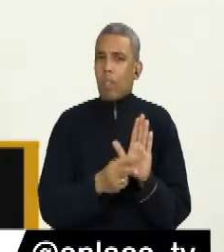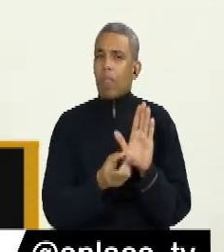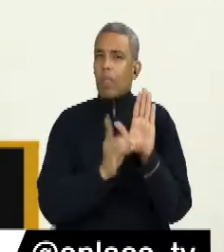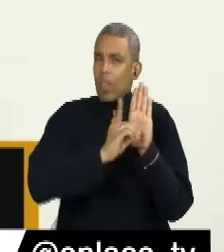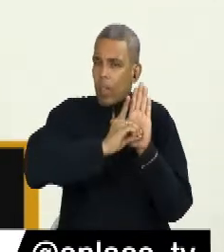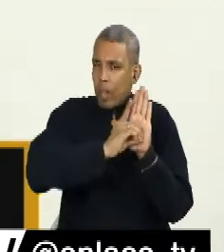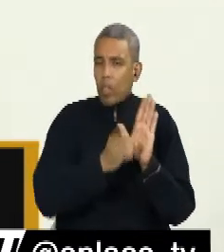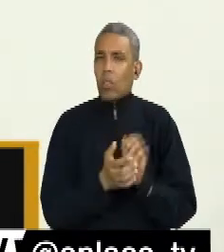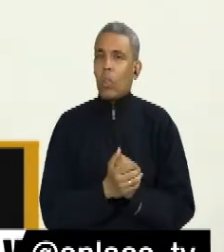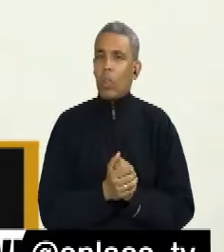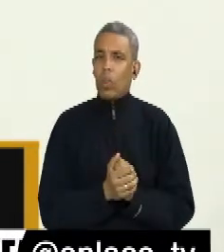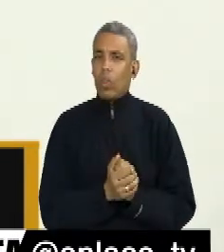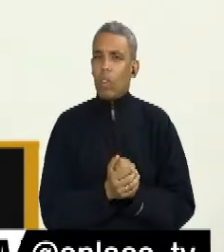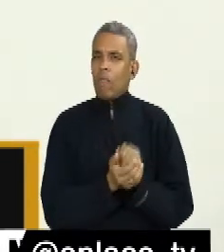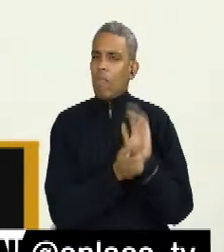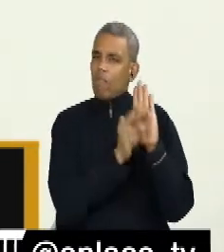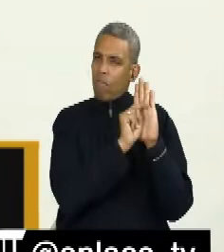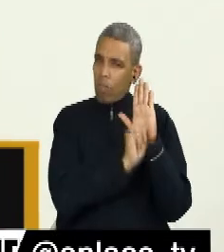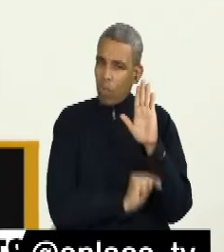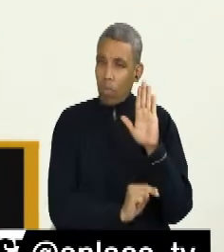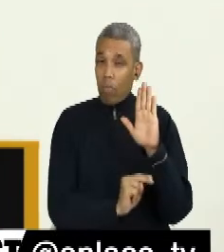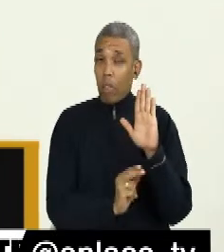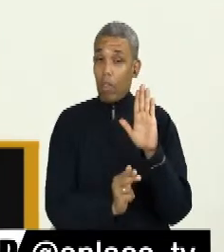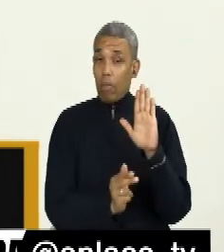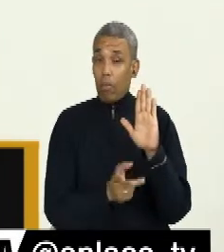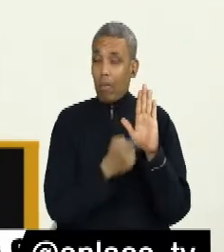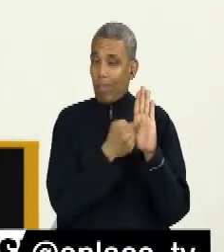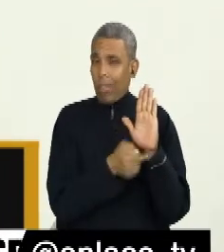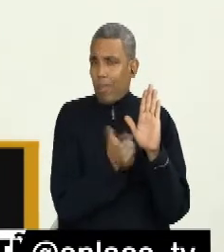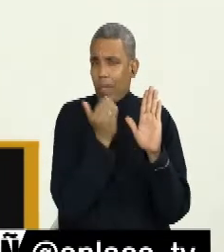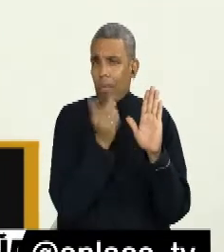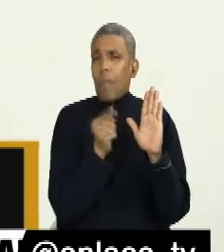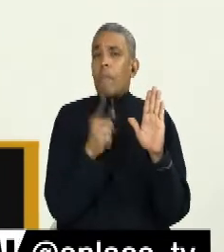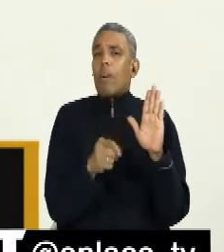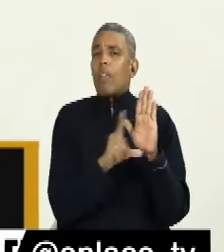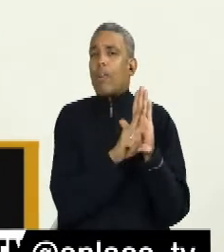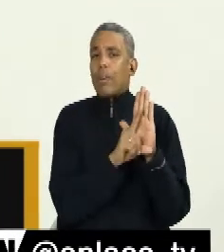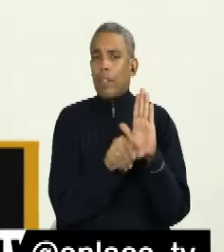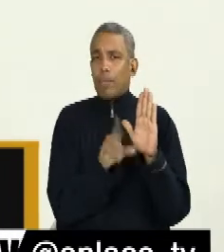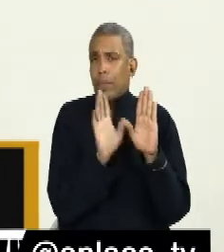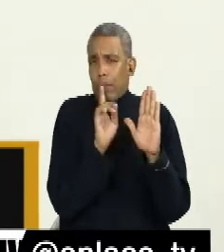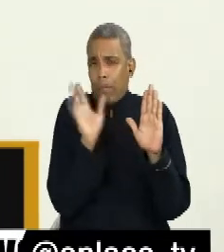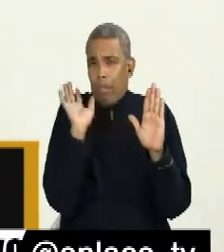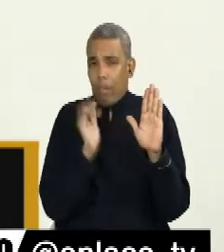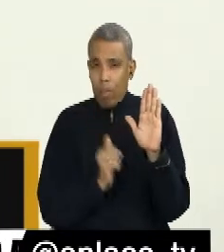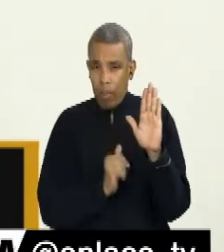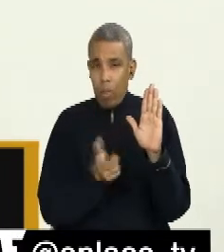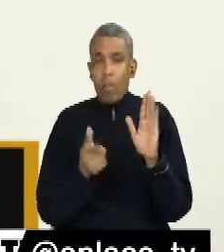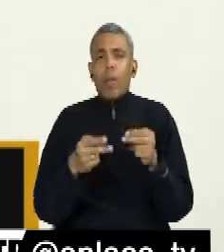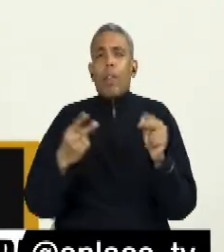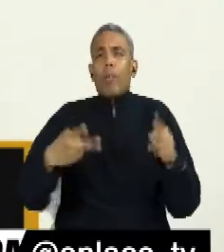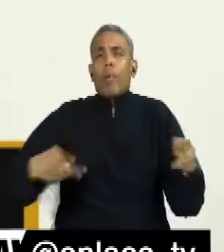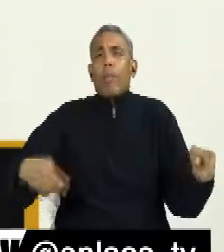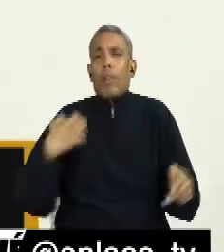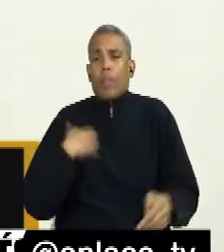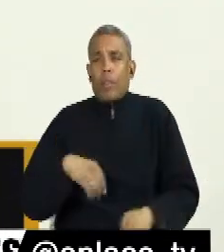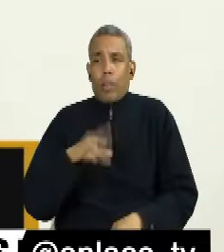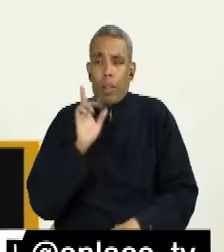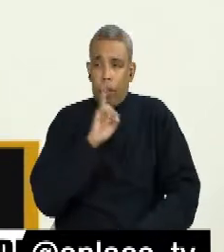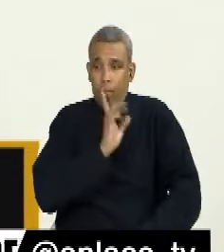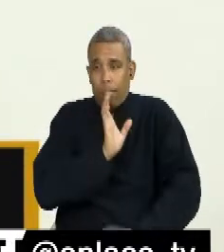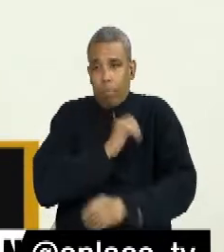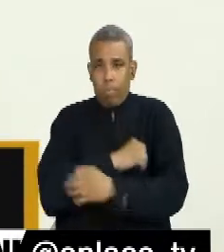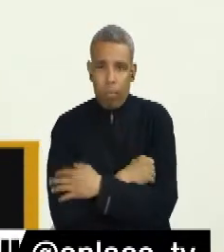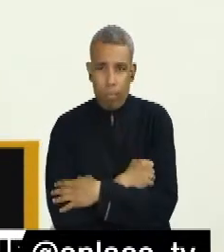que la ciudadanía se volque a respaldarlos y a exigirlos. Y si no es así, seguro quedan por ahí